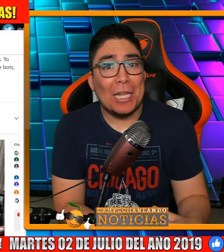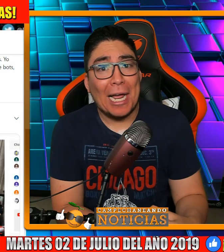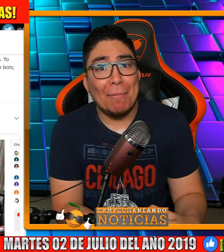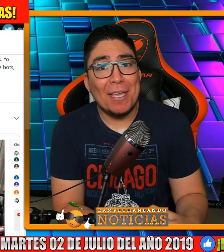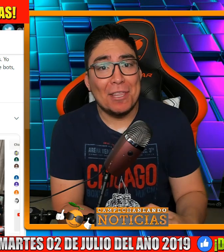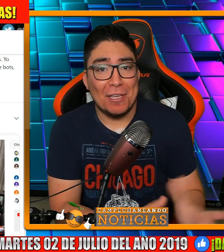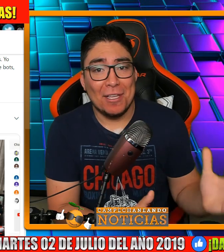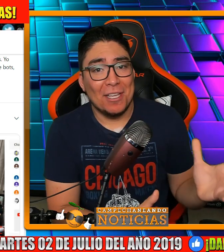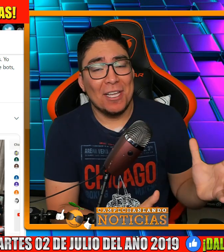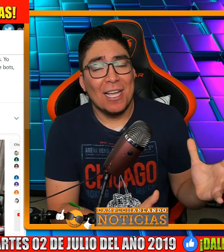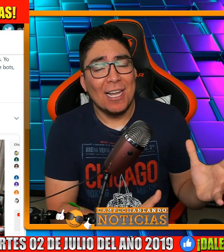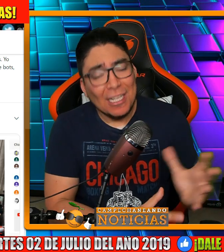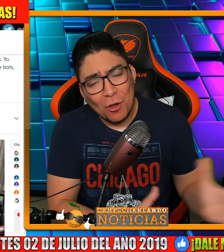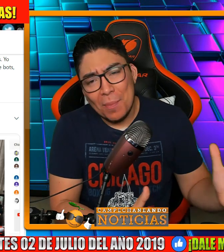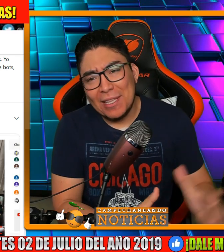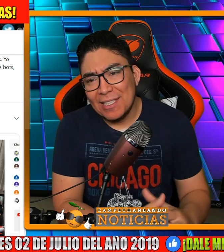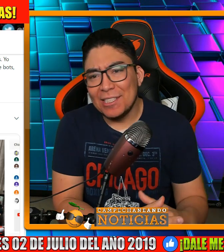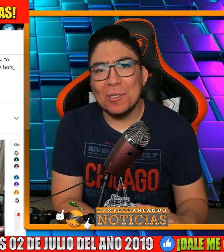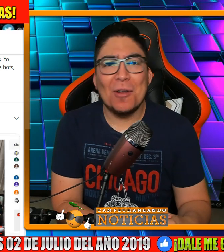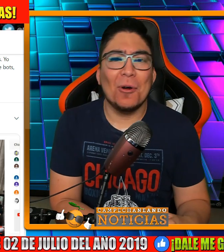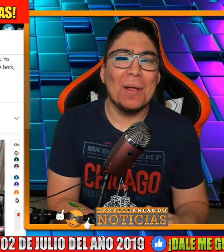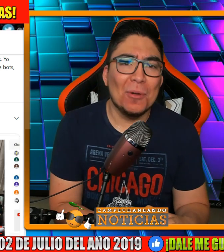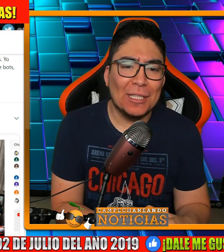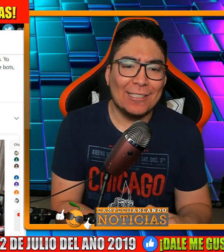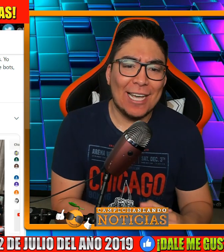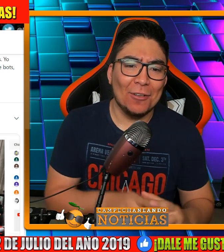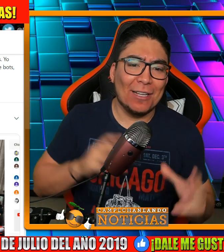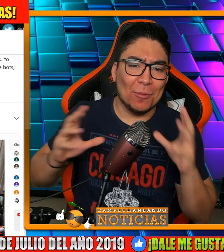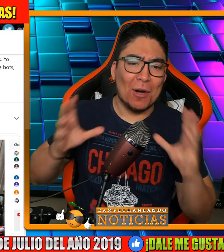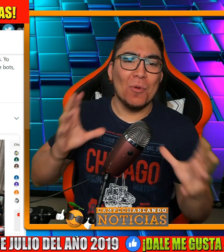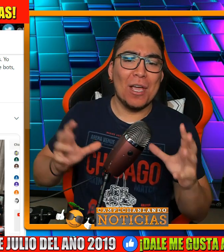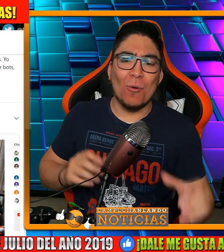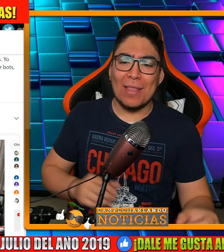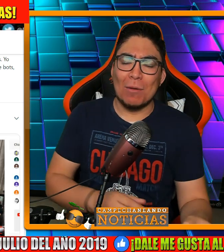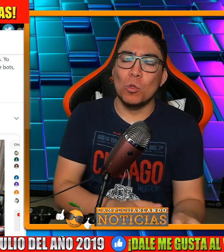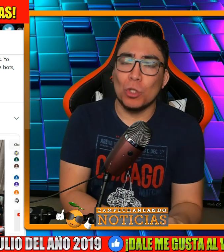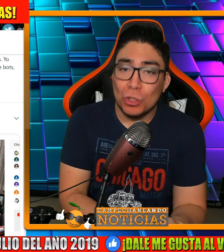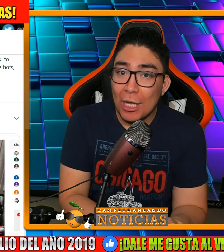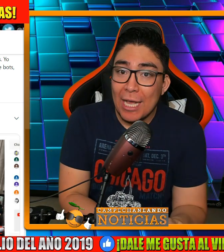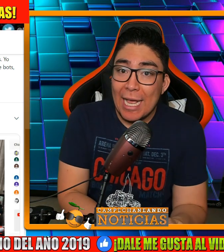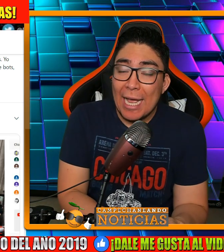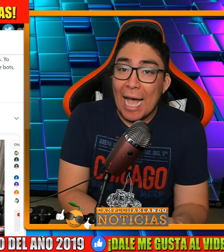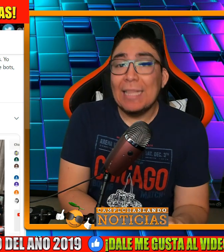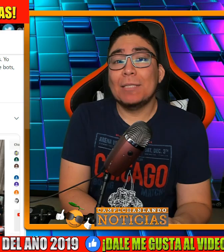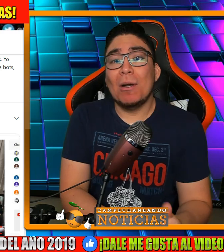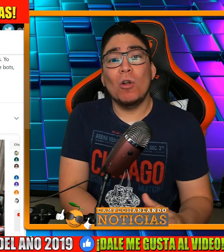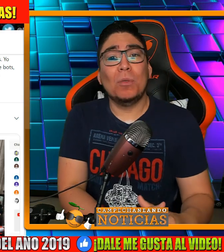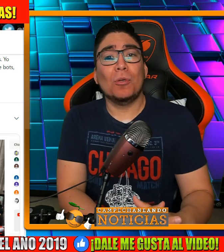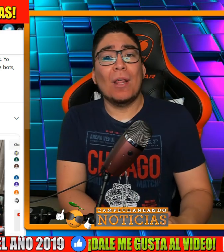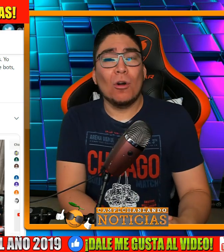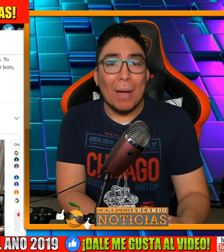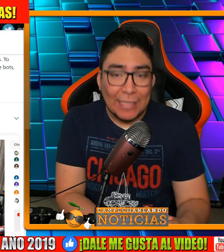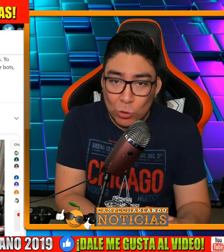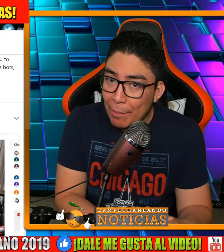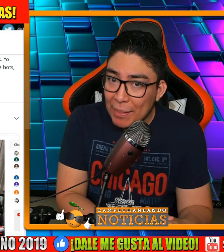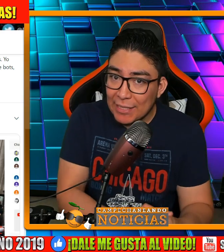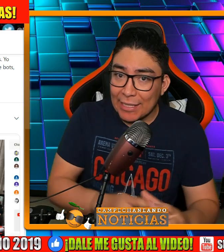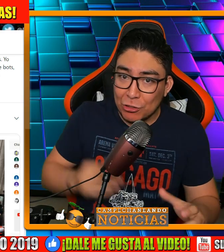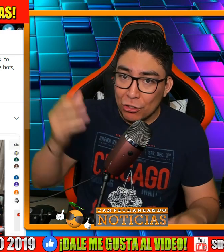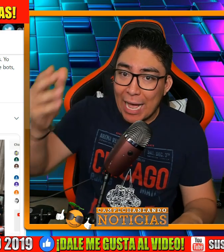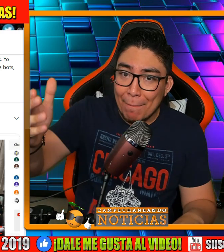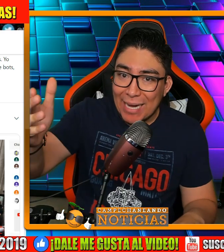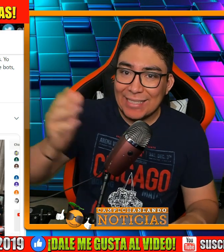quedamos en la g 20 les comenté este es un enorme noticia no la tomaron muy en cuenta muchos andrés manuel lópez obrador manden su